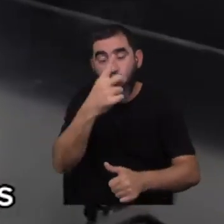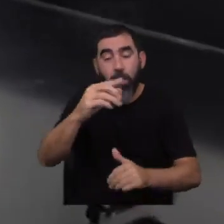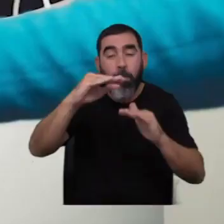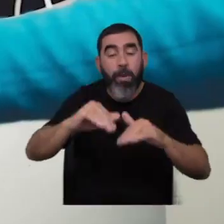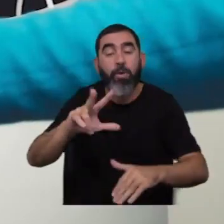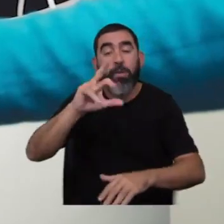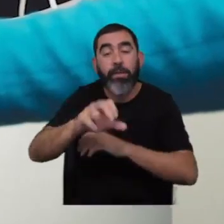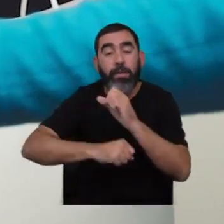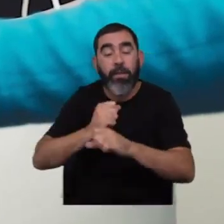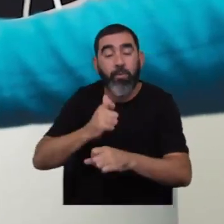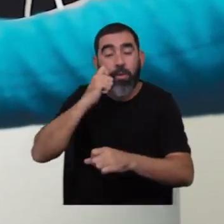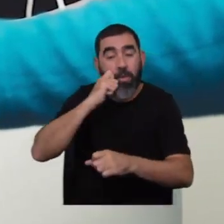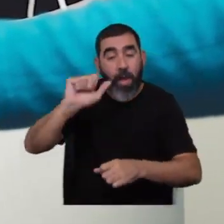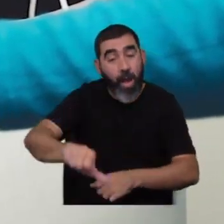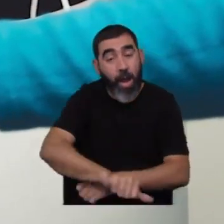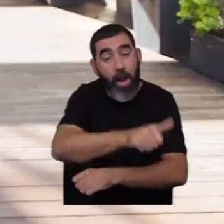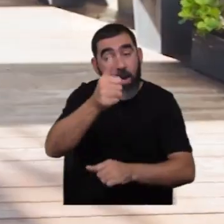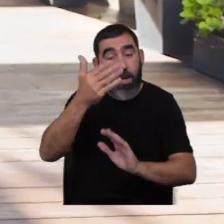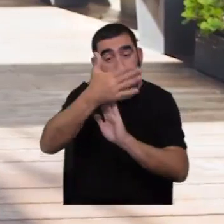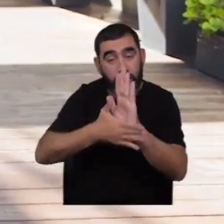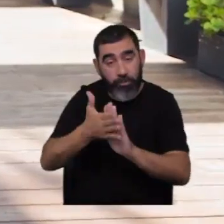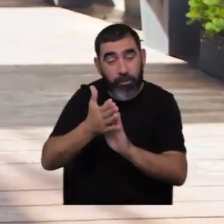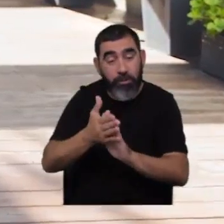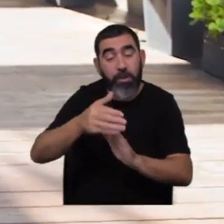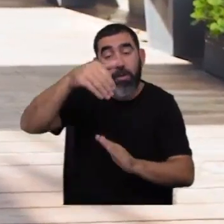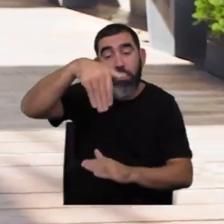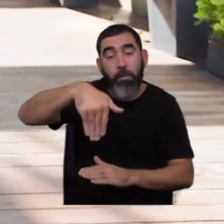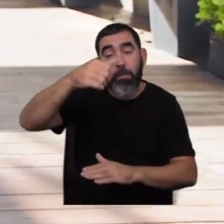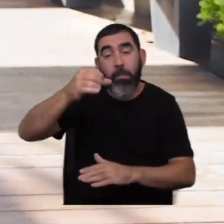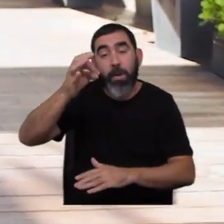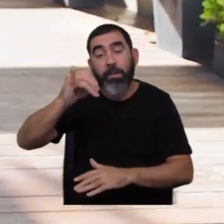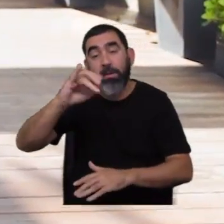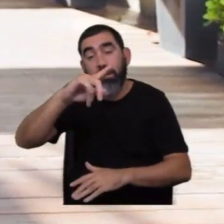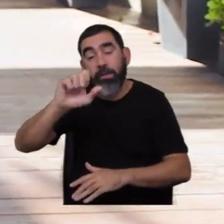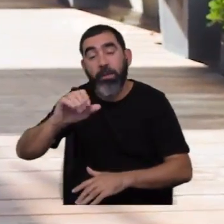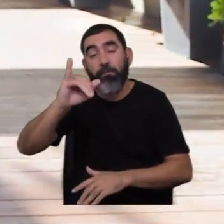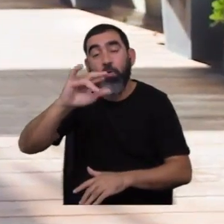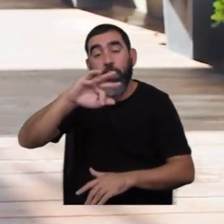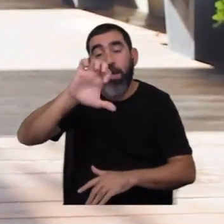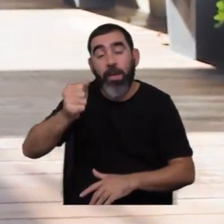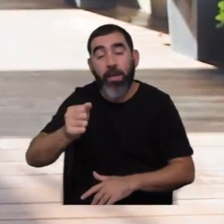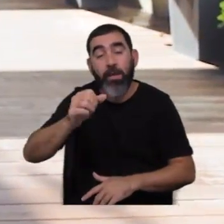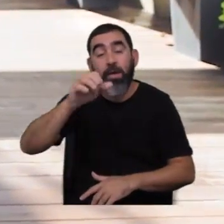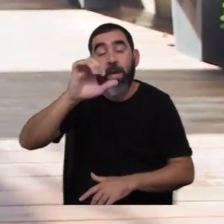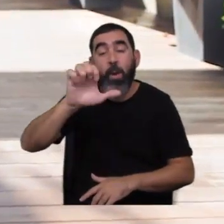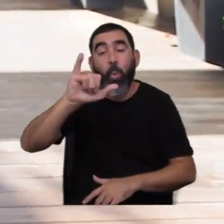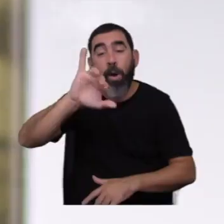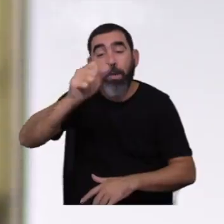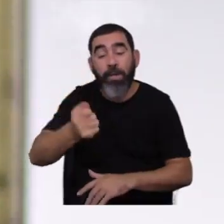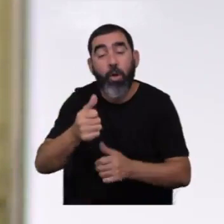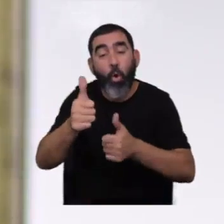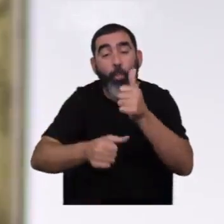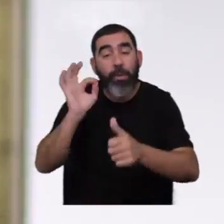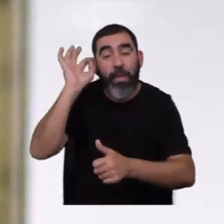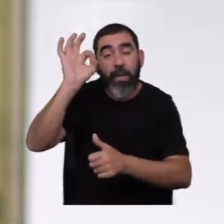de 30 años. Luego de ganar la etapa nacional, Matilde Clet, Fiorella Antoniotti y María Eugenia Suárez competirán en Inglaterra